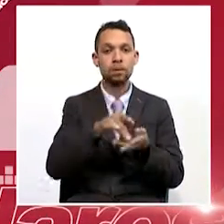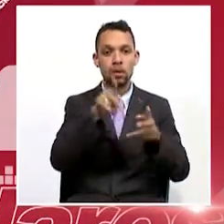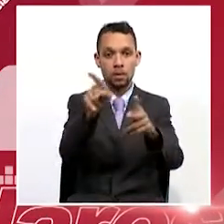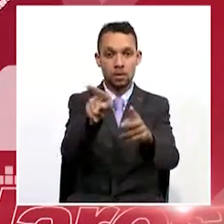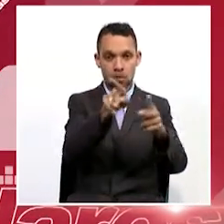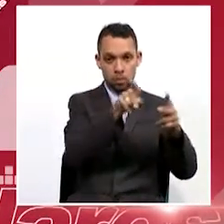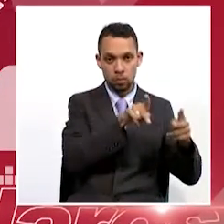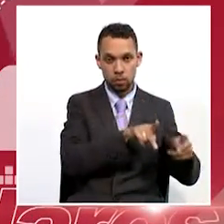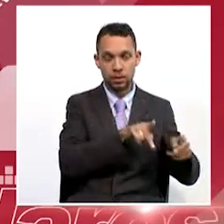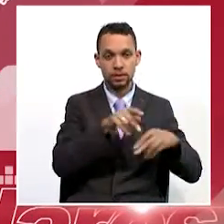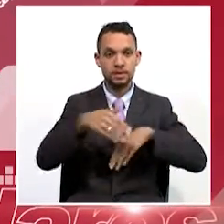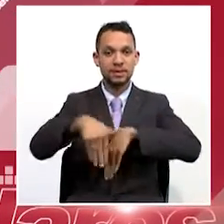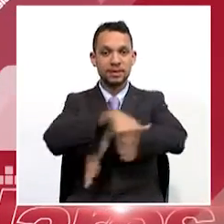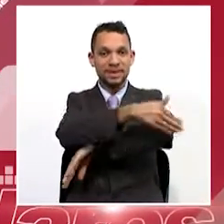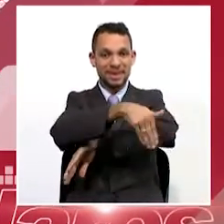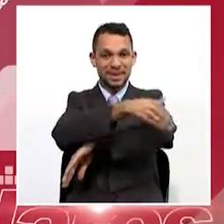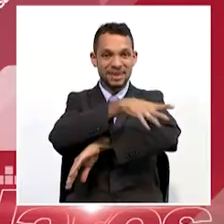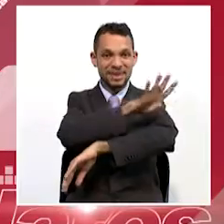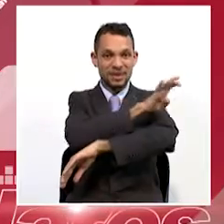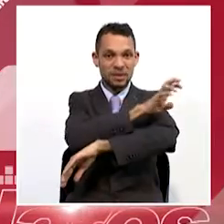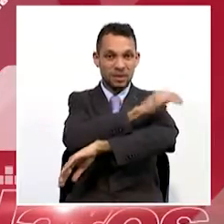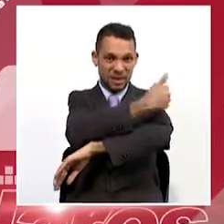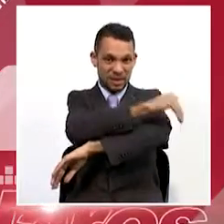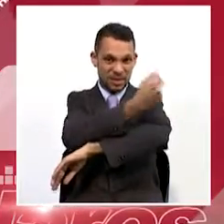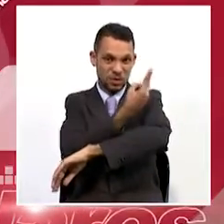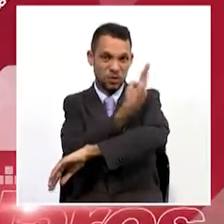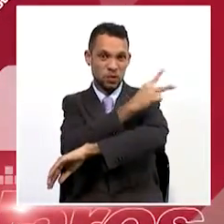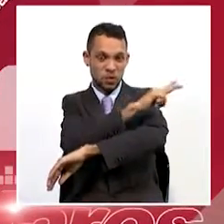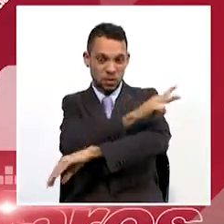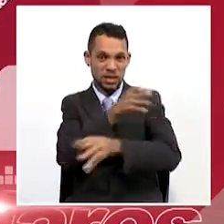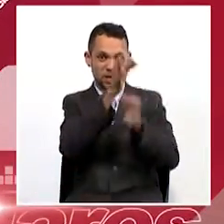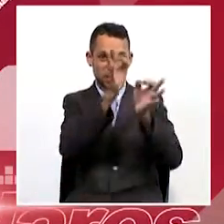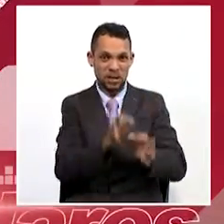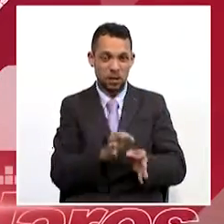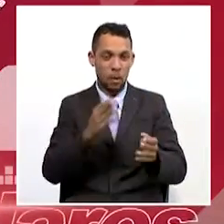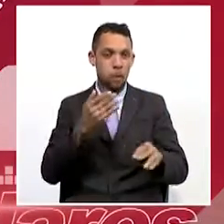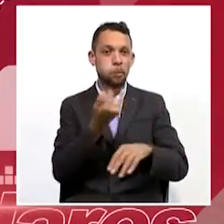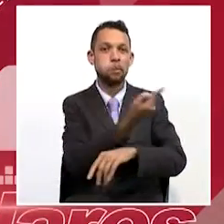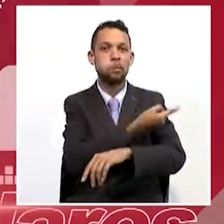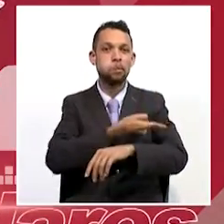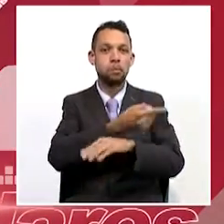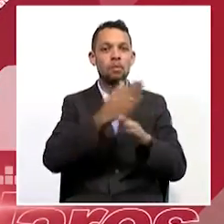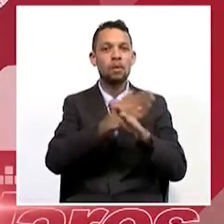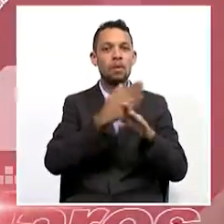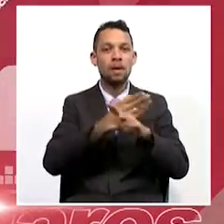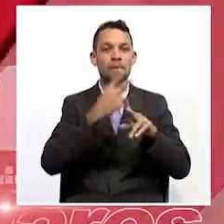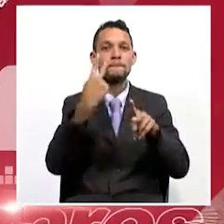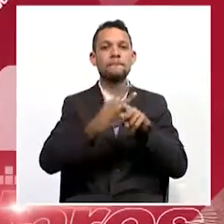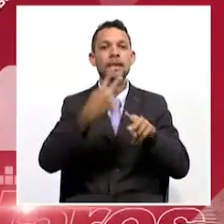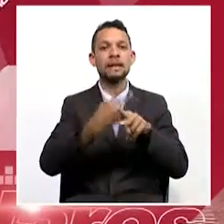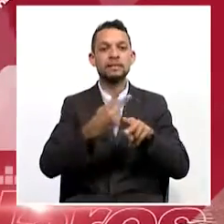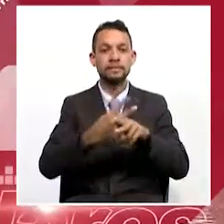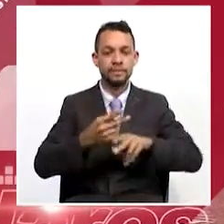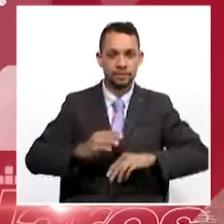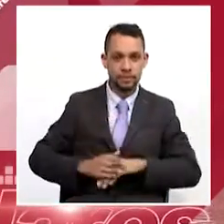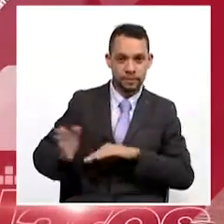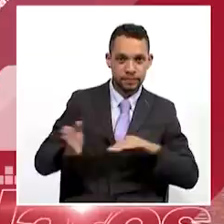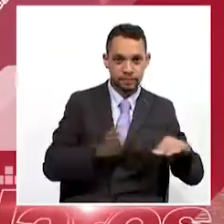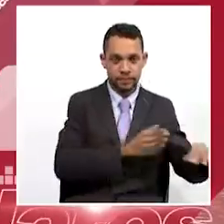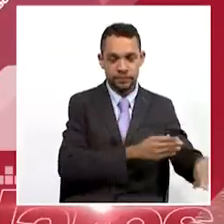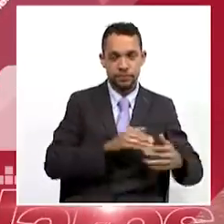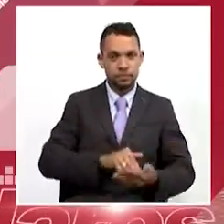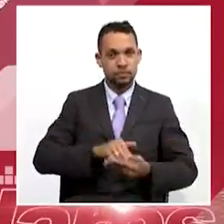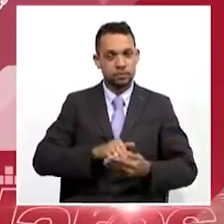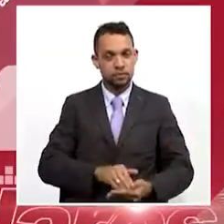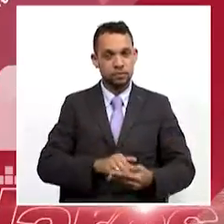la carrera novena con calle 2 en la ciudad de Pereira para garantizar que no se convierta de nuevo en un foco de inseguridad. El